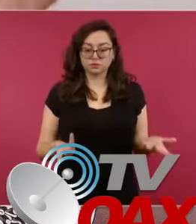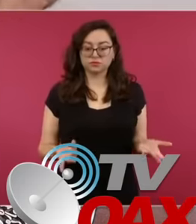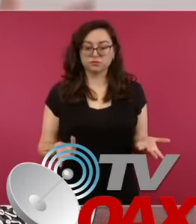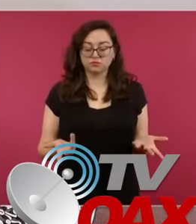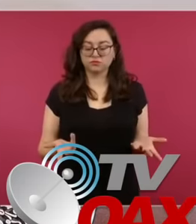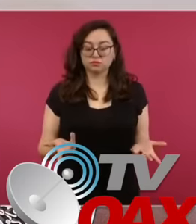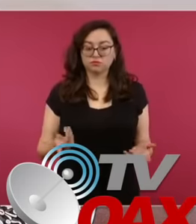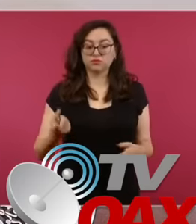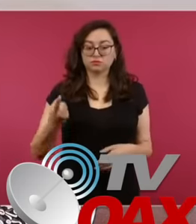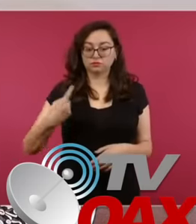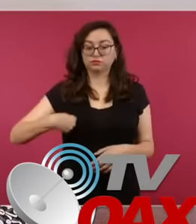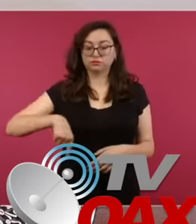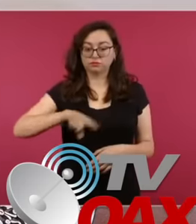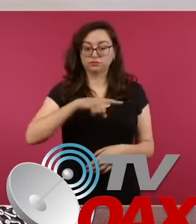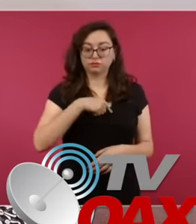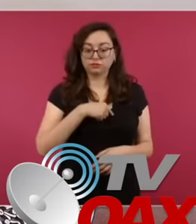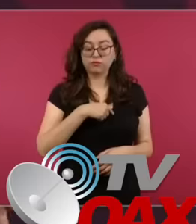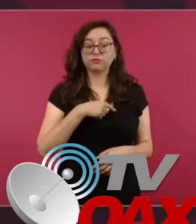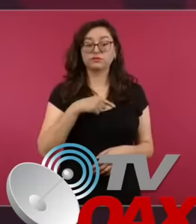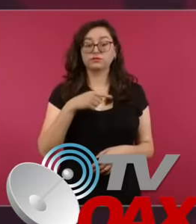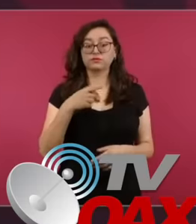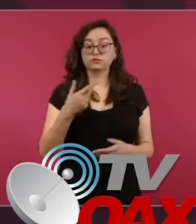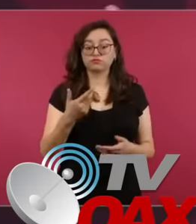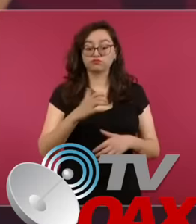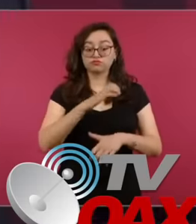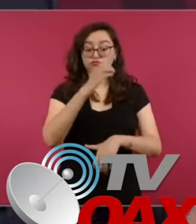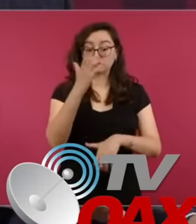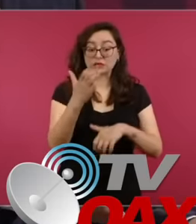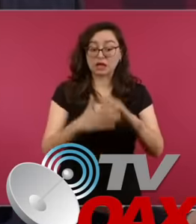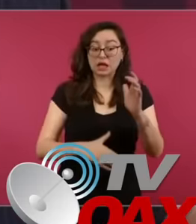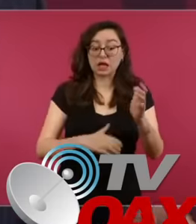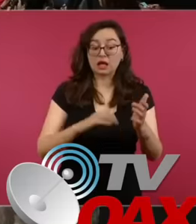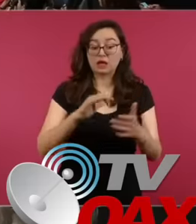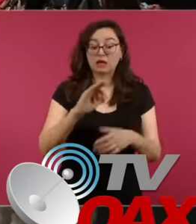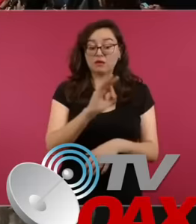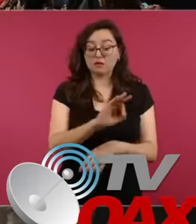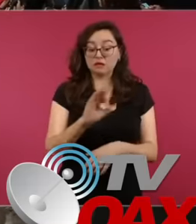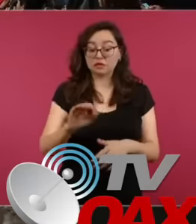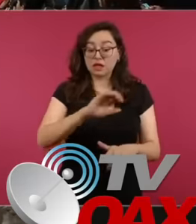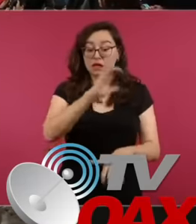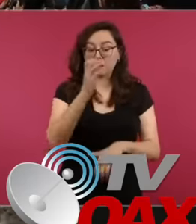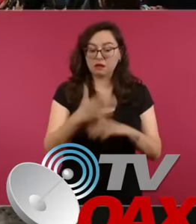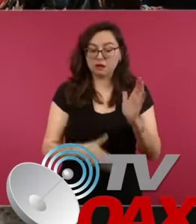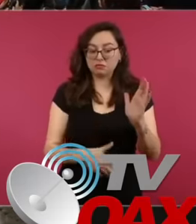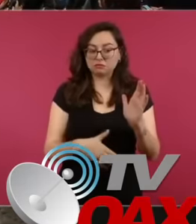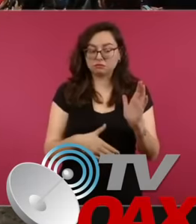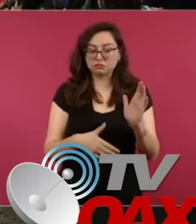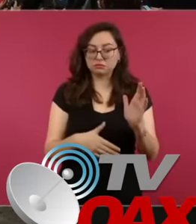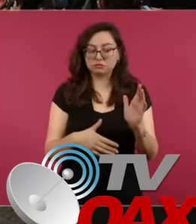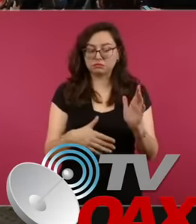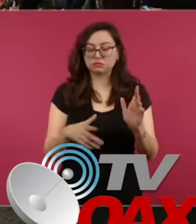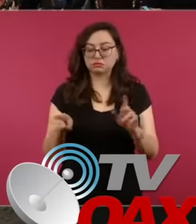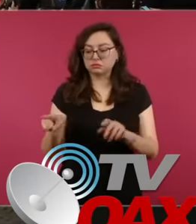que, como ya estaban ellos ahí, que se les ofrecía a ellos